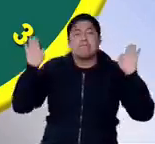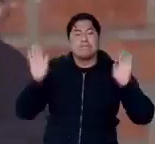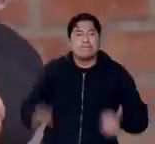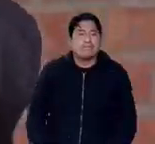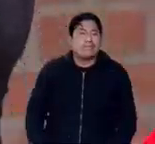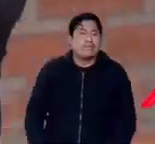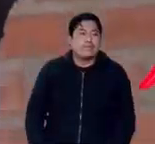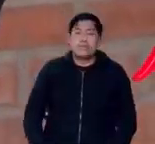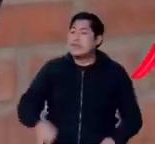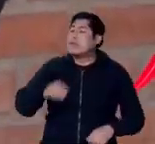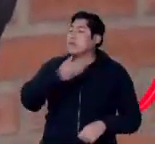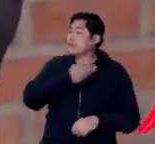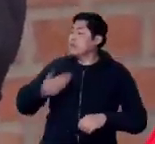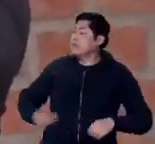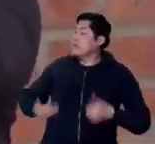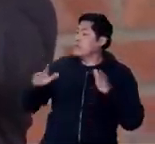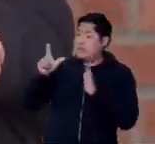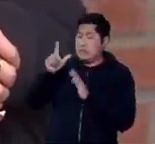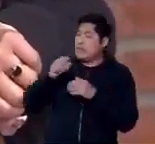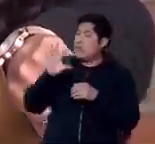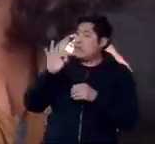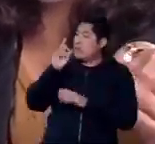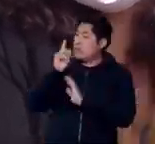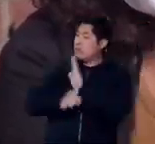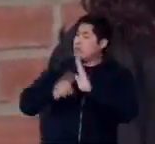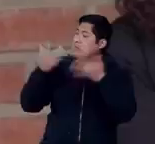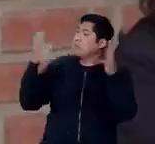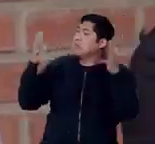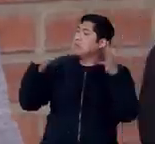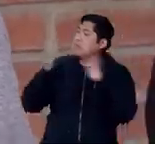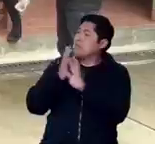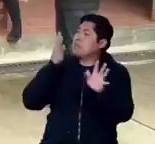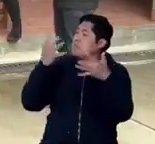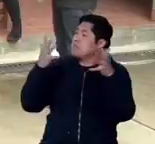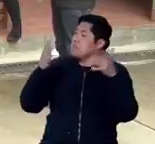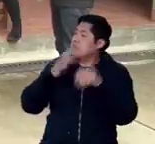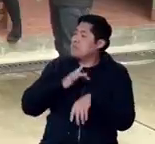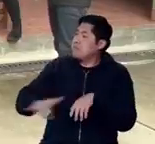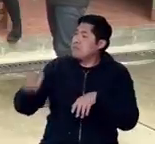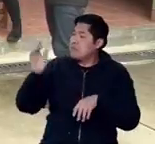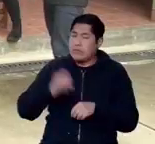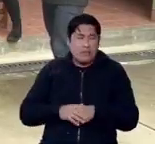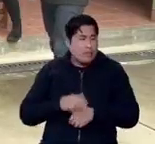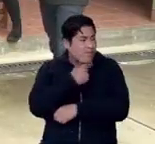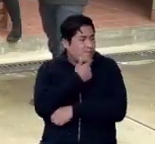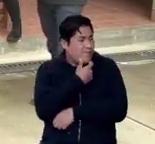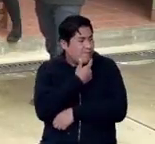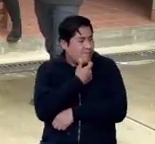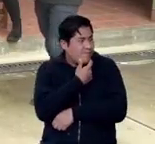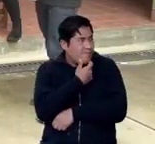mesa. Señora presidenta, ya han pasado más de 9 horas y creo que ya no hay nadie en la fila.